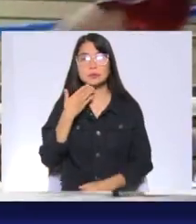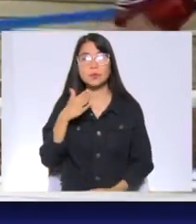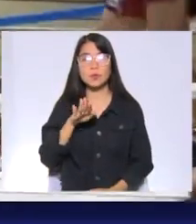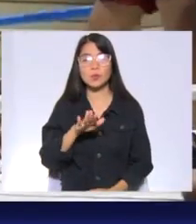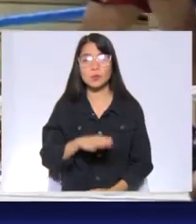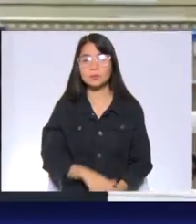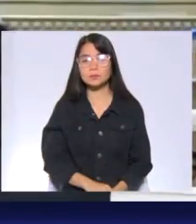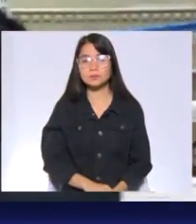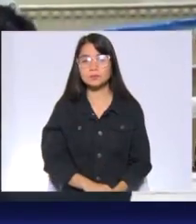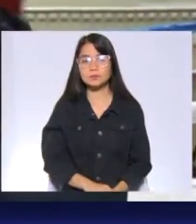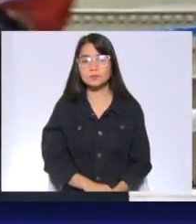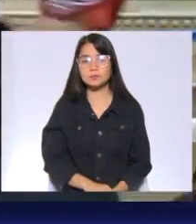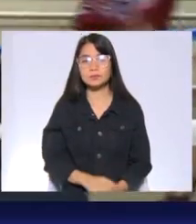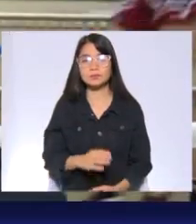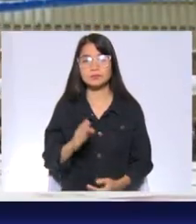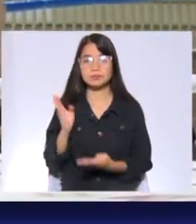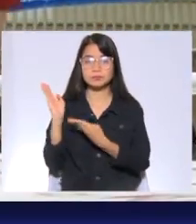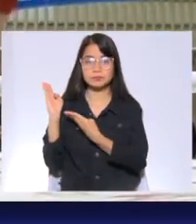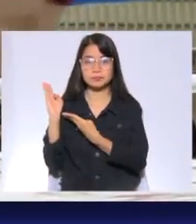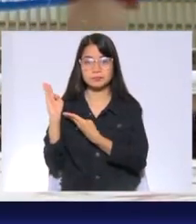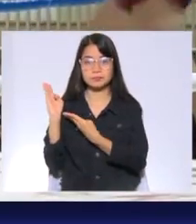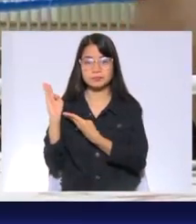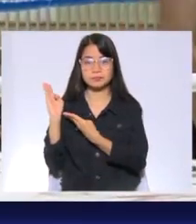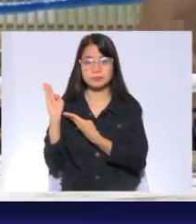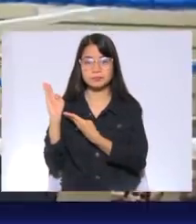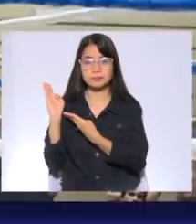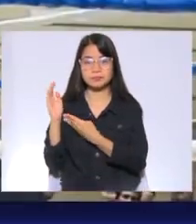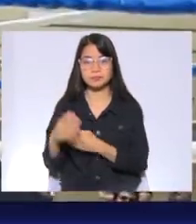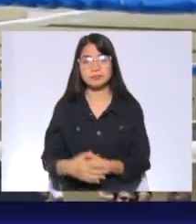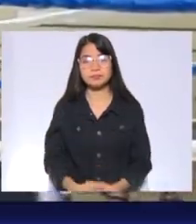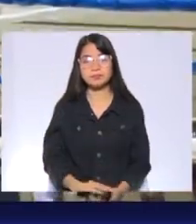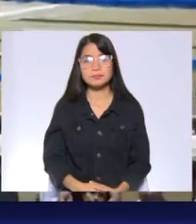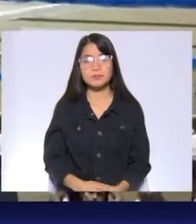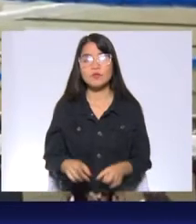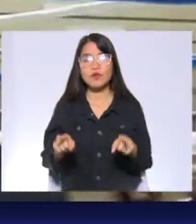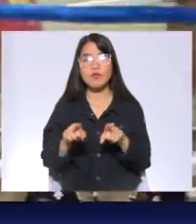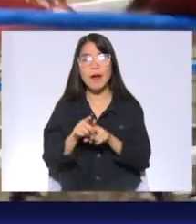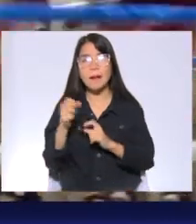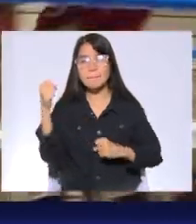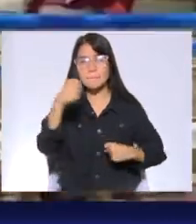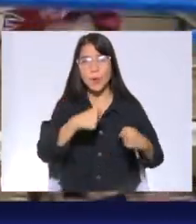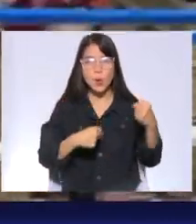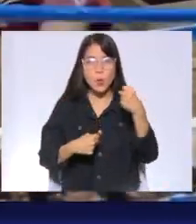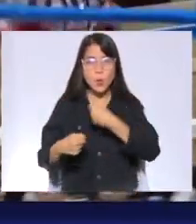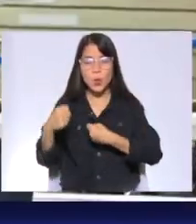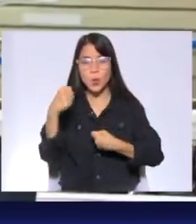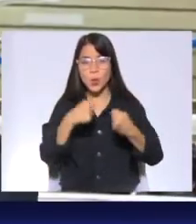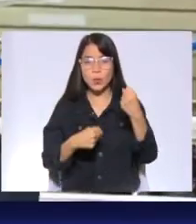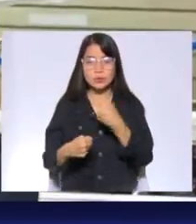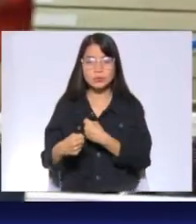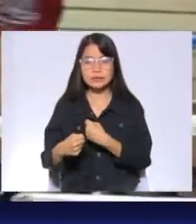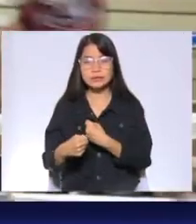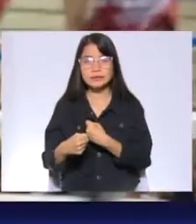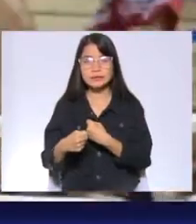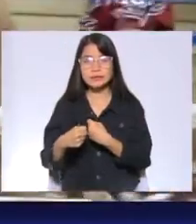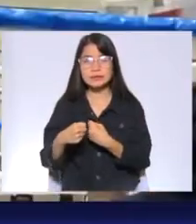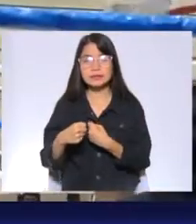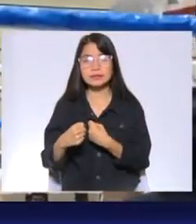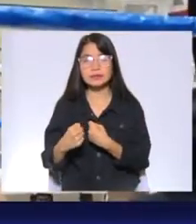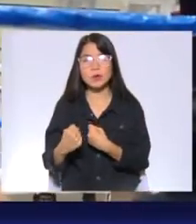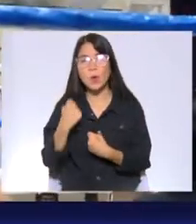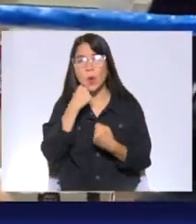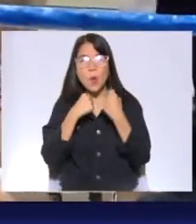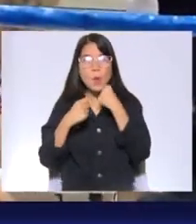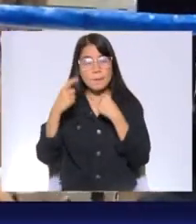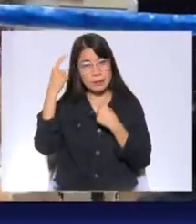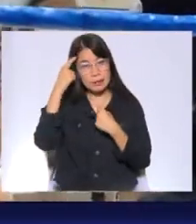Muay Thai. Este deporte estrella en Tailandia, también llamado boxeo tailandés, permite los rodillazos y codazos en la cabeza. No